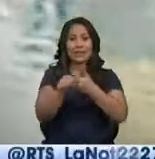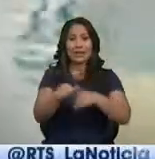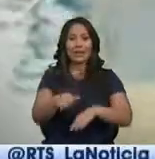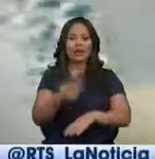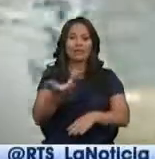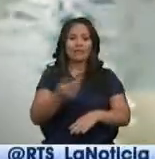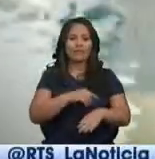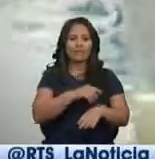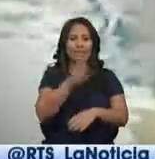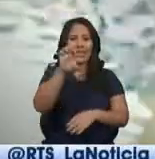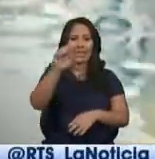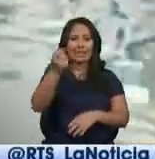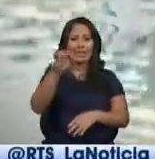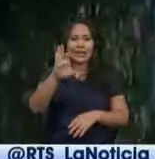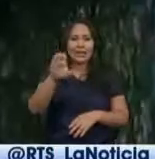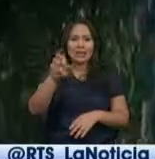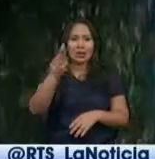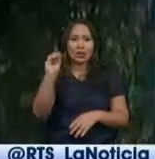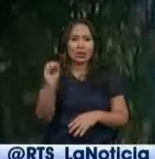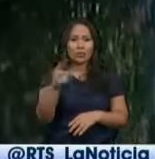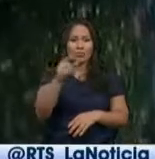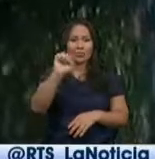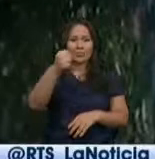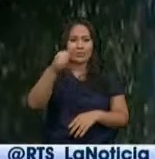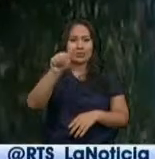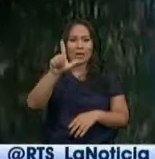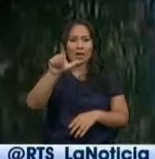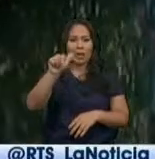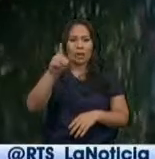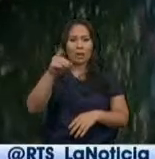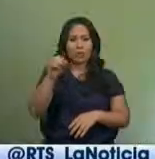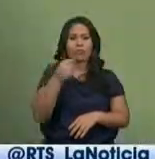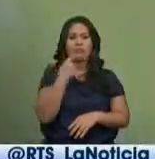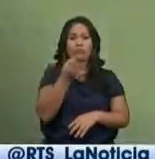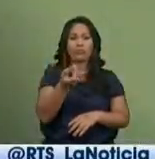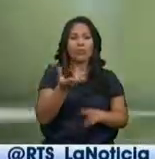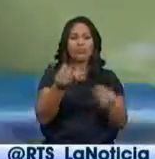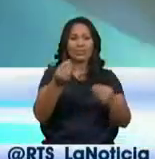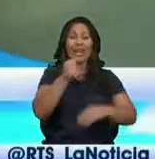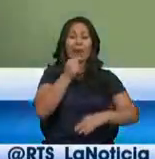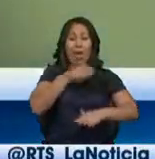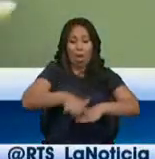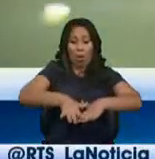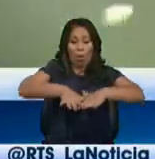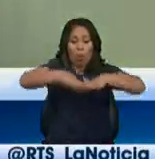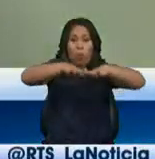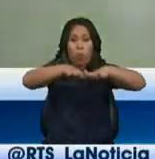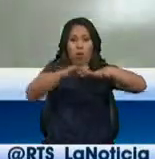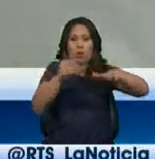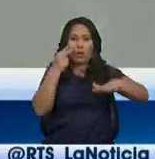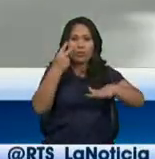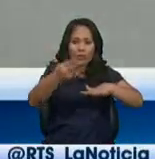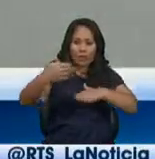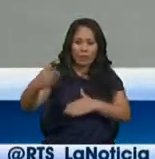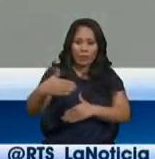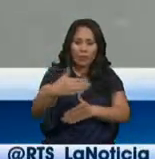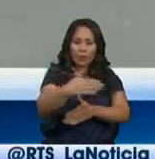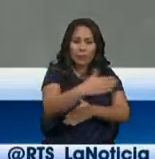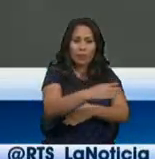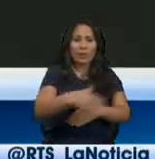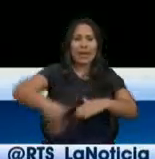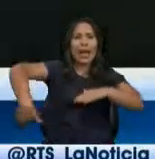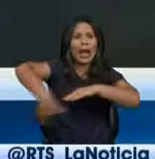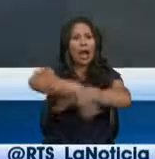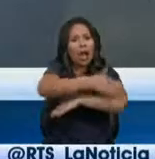más afectadas. Cuando las aguas llegan al tope máximo, es posible observar peces nadando en media